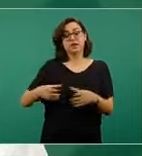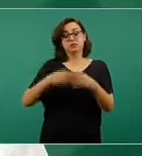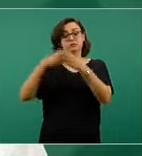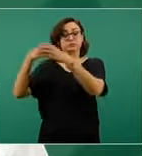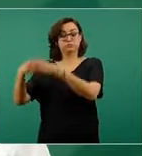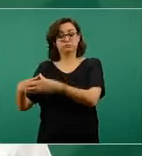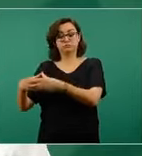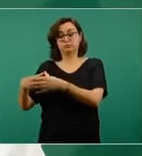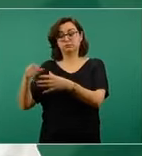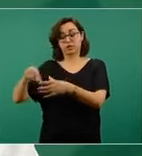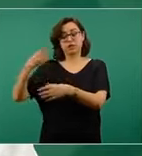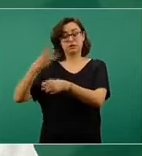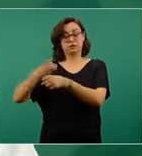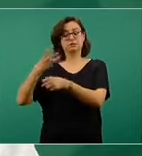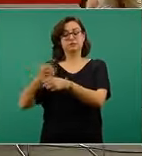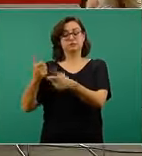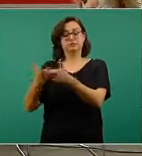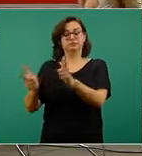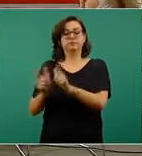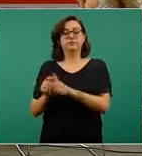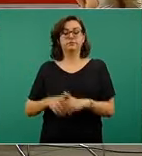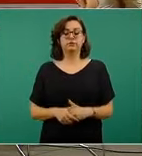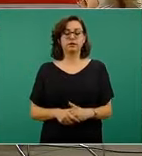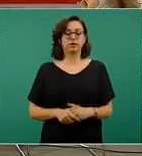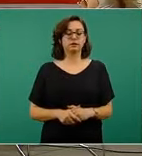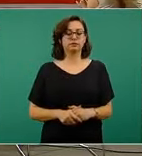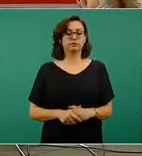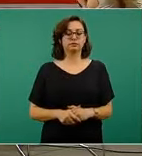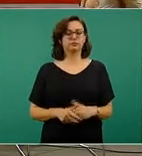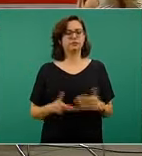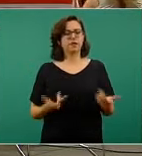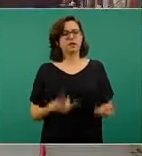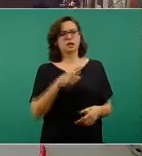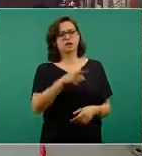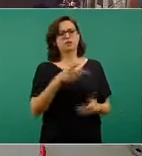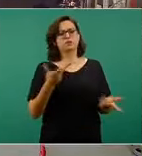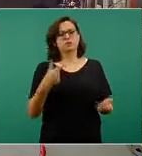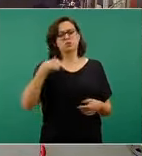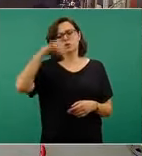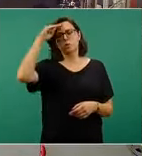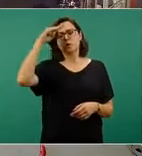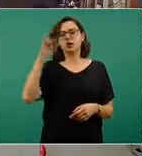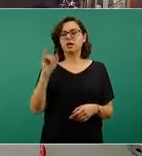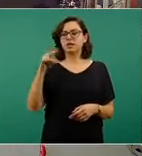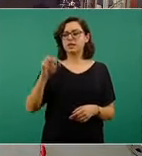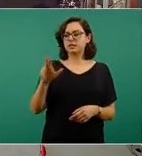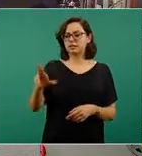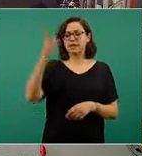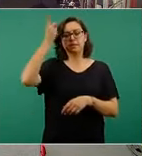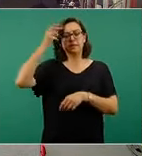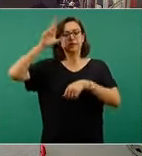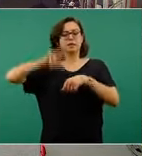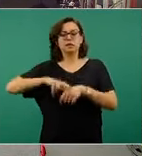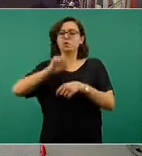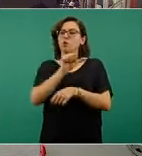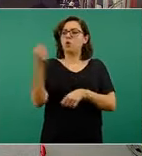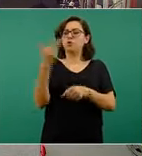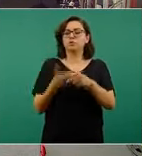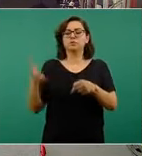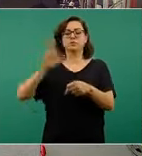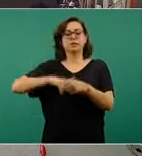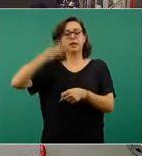cercanía con la experiencia COVID. Y me imagino que entonces el director, en este caso del INER o de otro hospital,